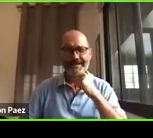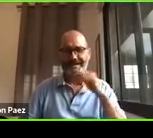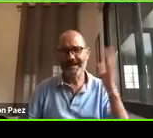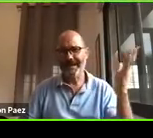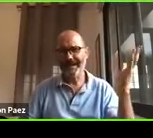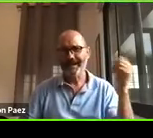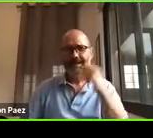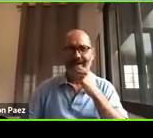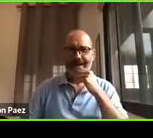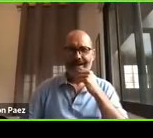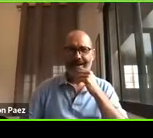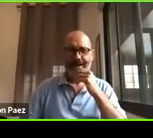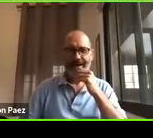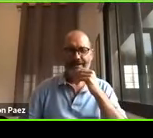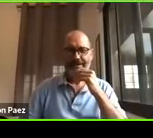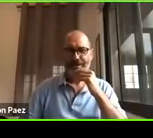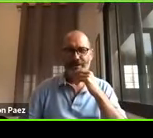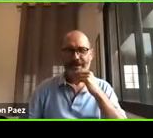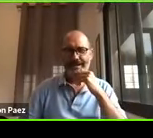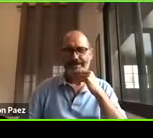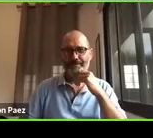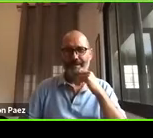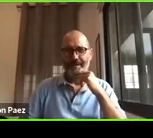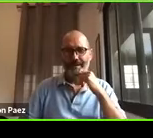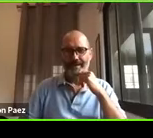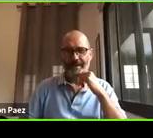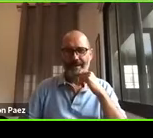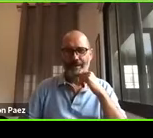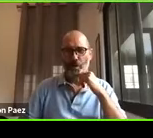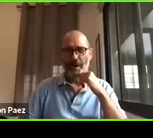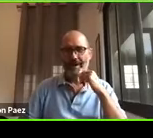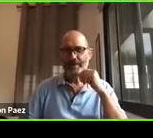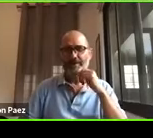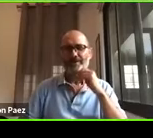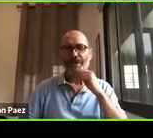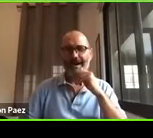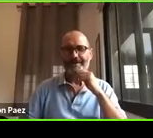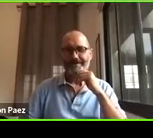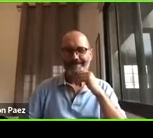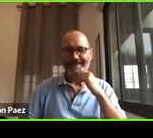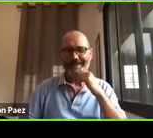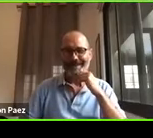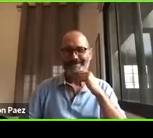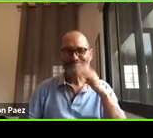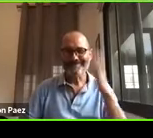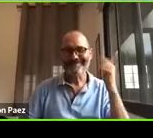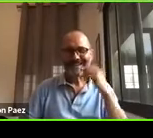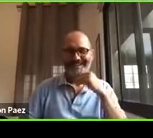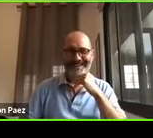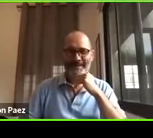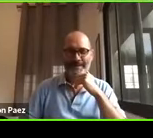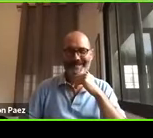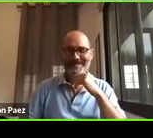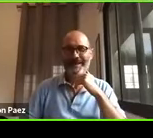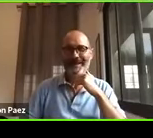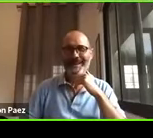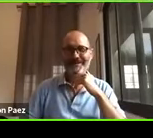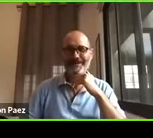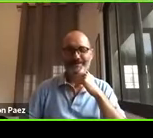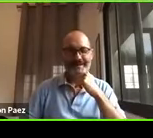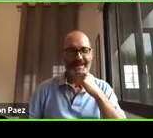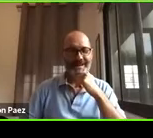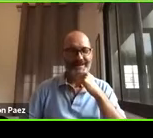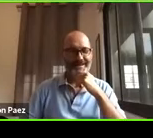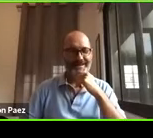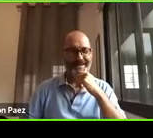muchas gracias a la vicerrectoría a fabiola que me invitó a a participar en